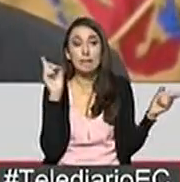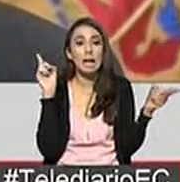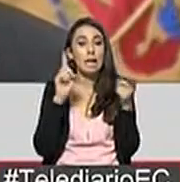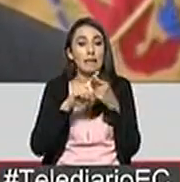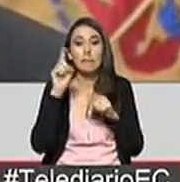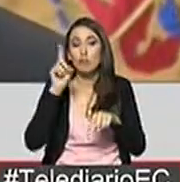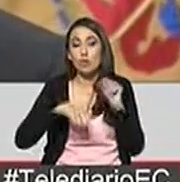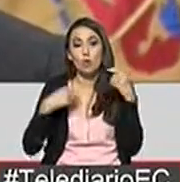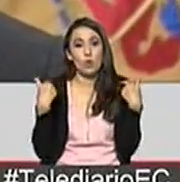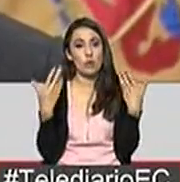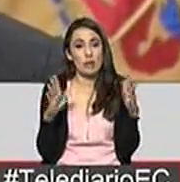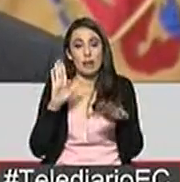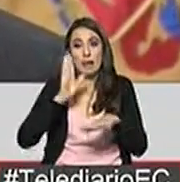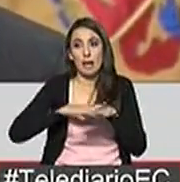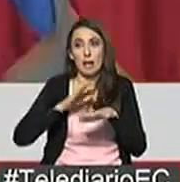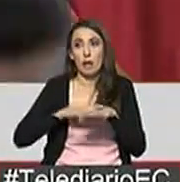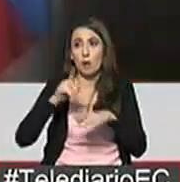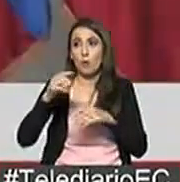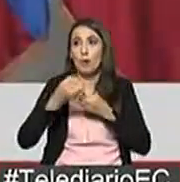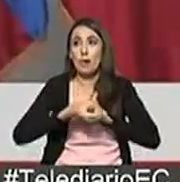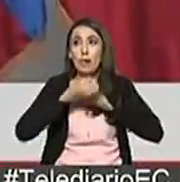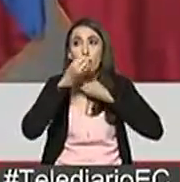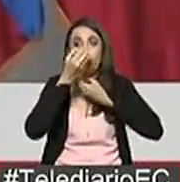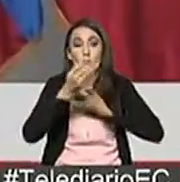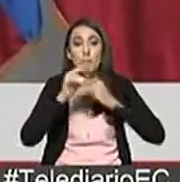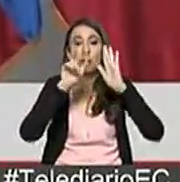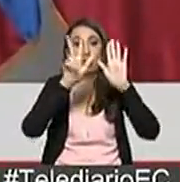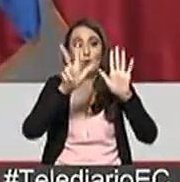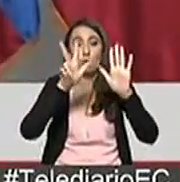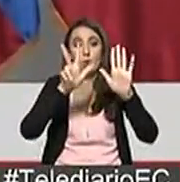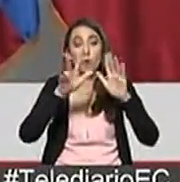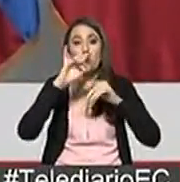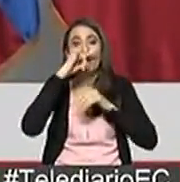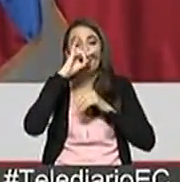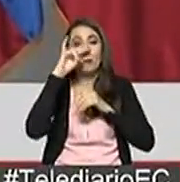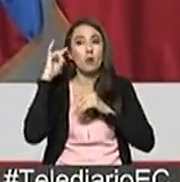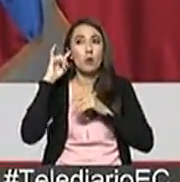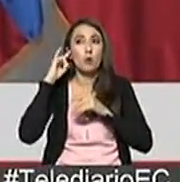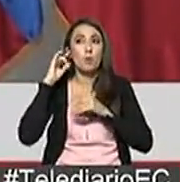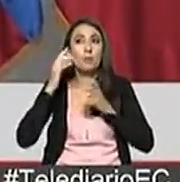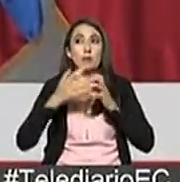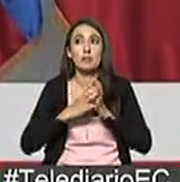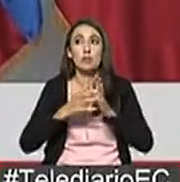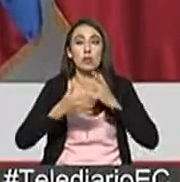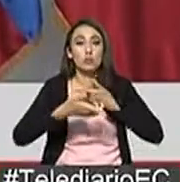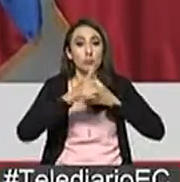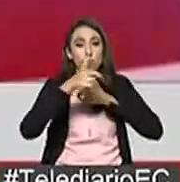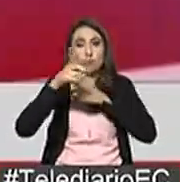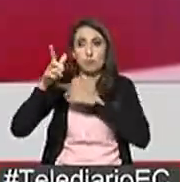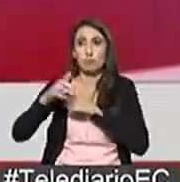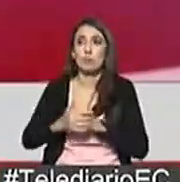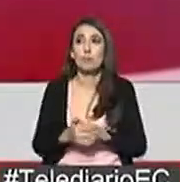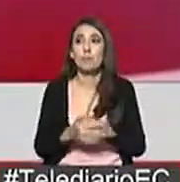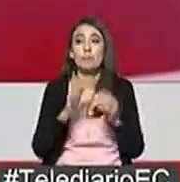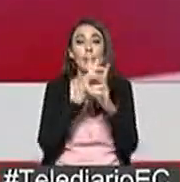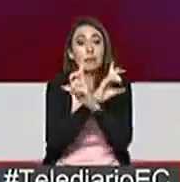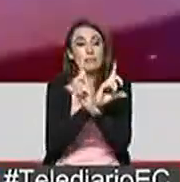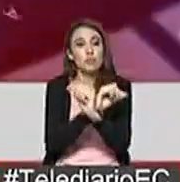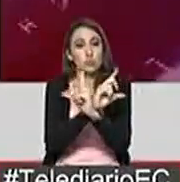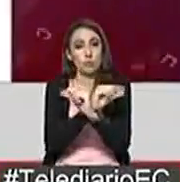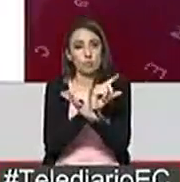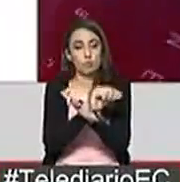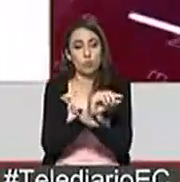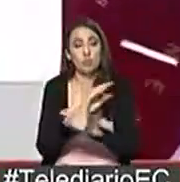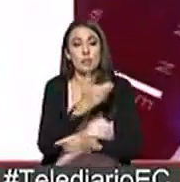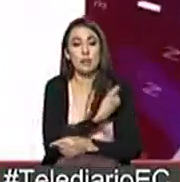y donde fue acusado de ocultar la muerte de 8 menores en un bombardeo militar. Al respecto, en su cuenta de Twitter, el presidente